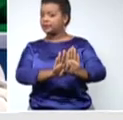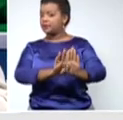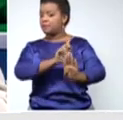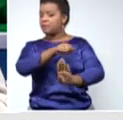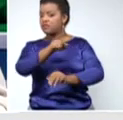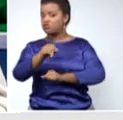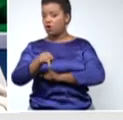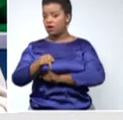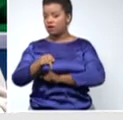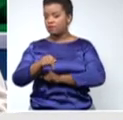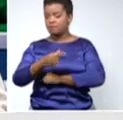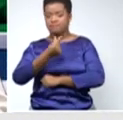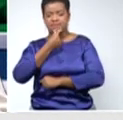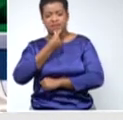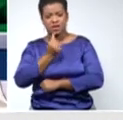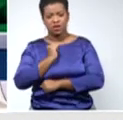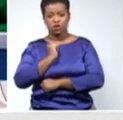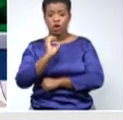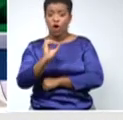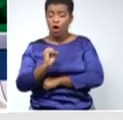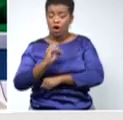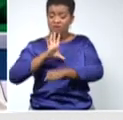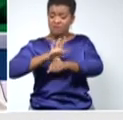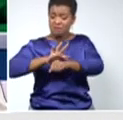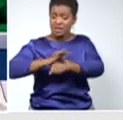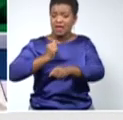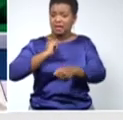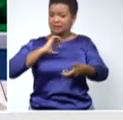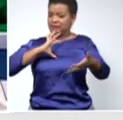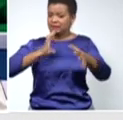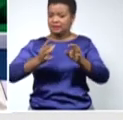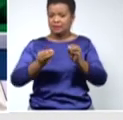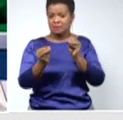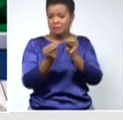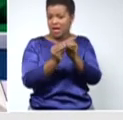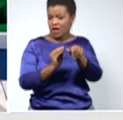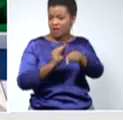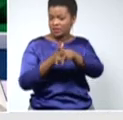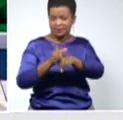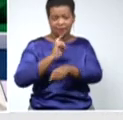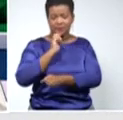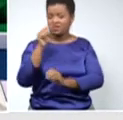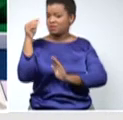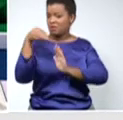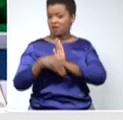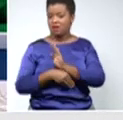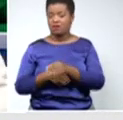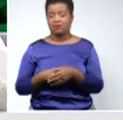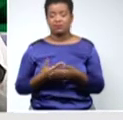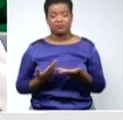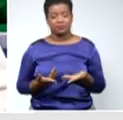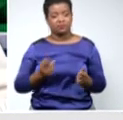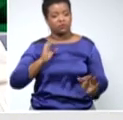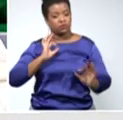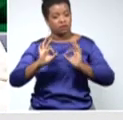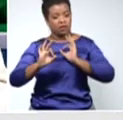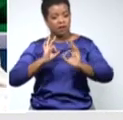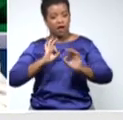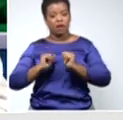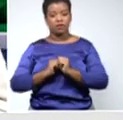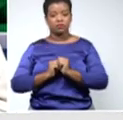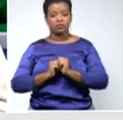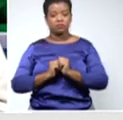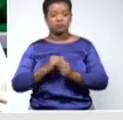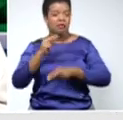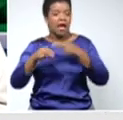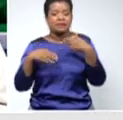tienen alguna de las características de las que fallecen, pues adquieran la enfermedad. ¿Cómo? Protegiéndolo de